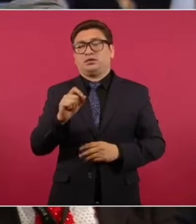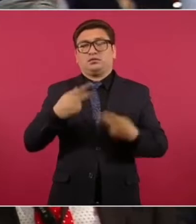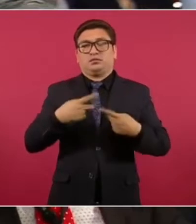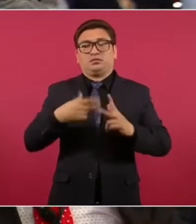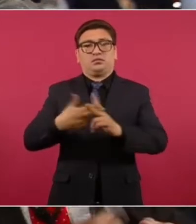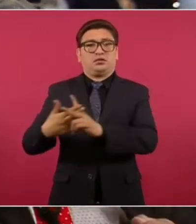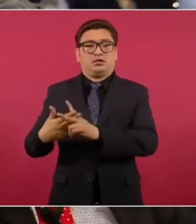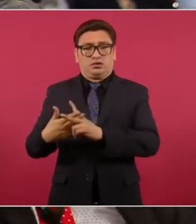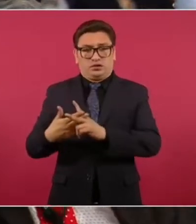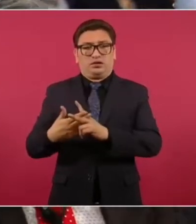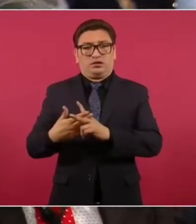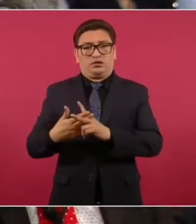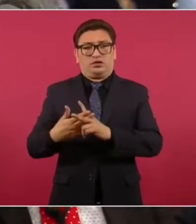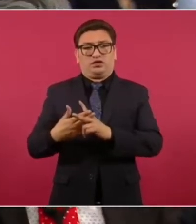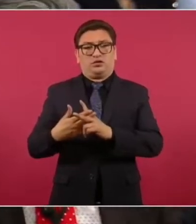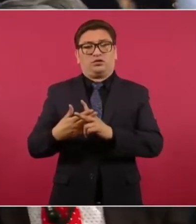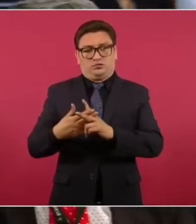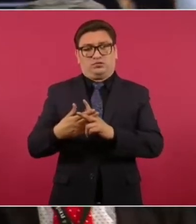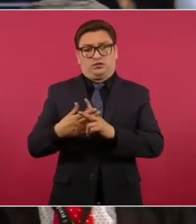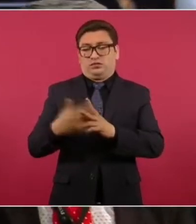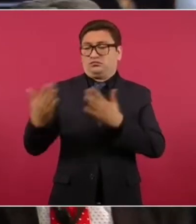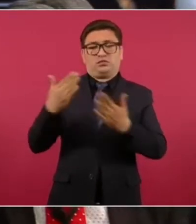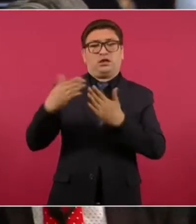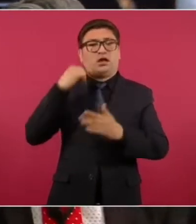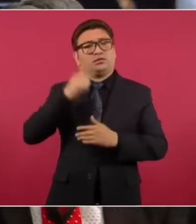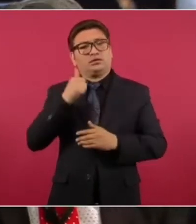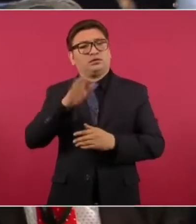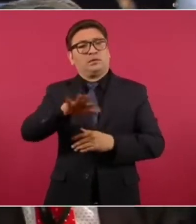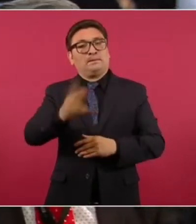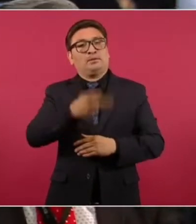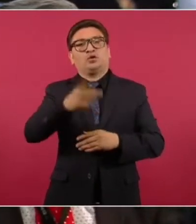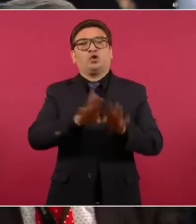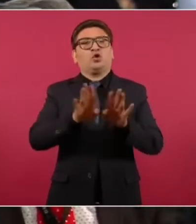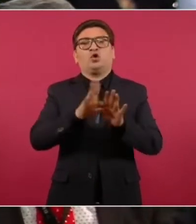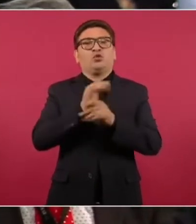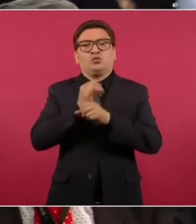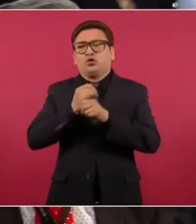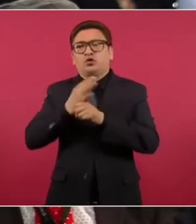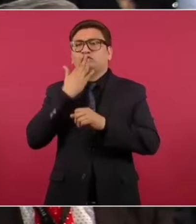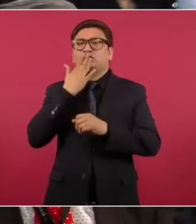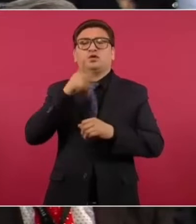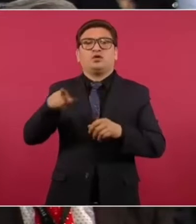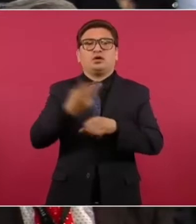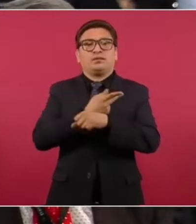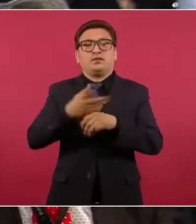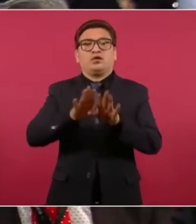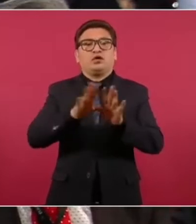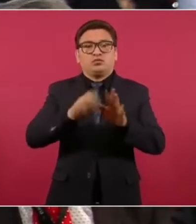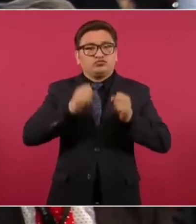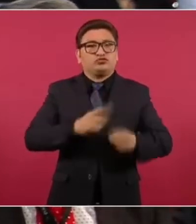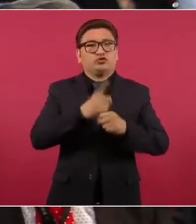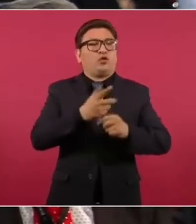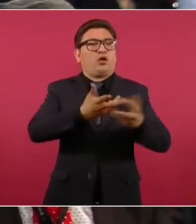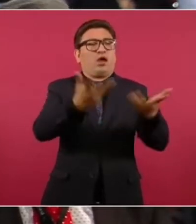homicidios en mayo respecto a abril. Entonces, preguntar cómo va la estrategia de seguridad en Sonora, qué es lo que se